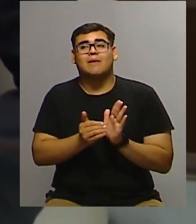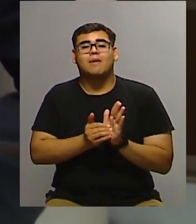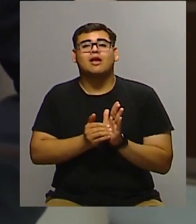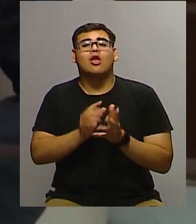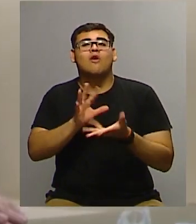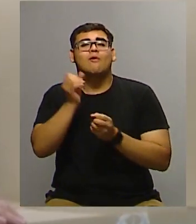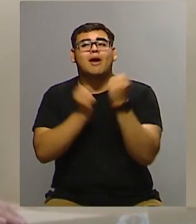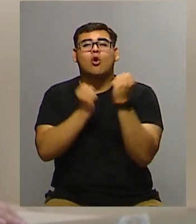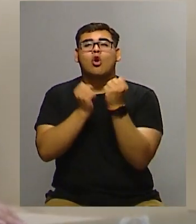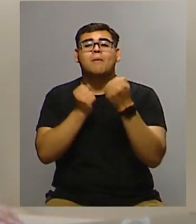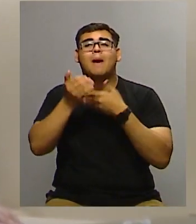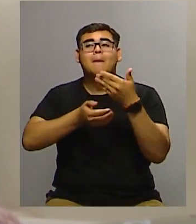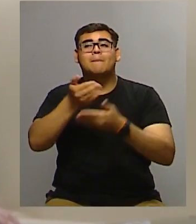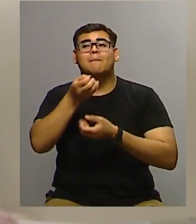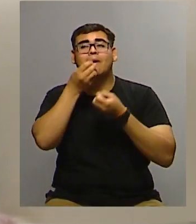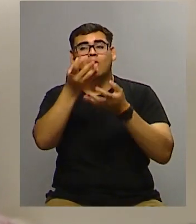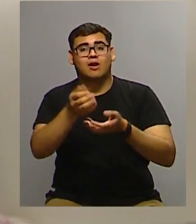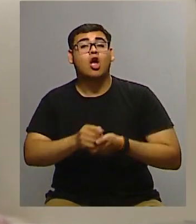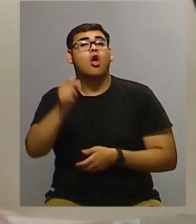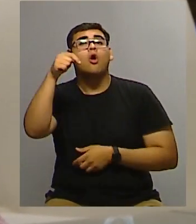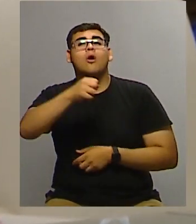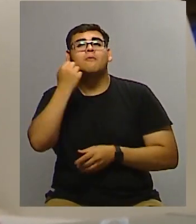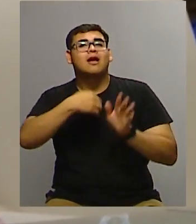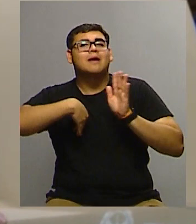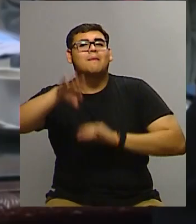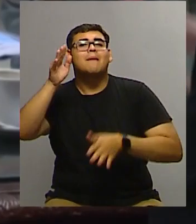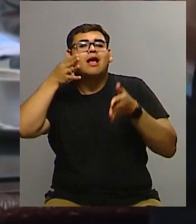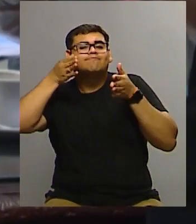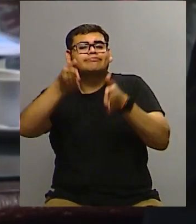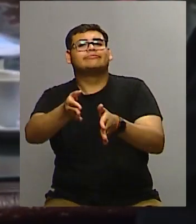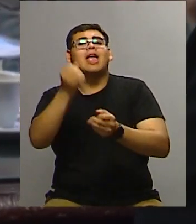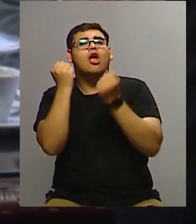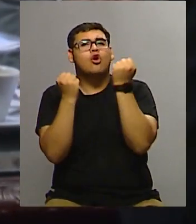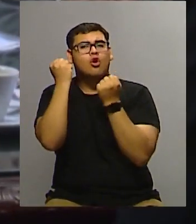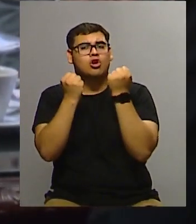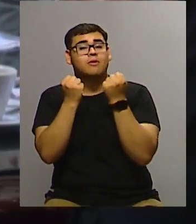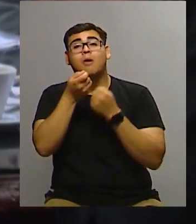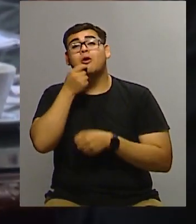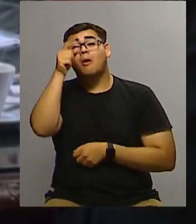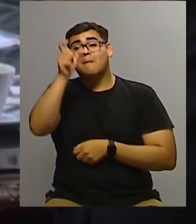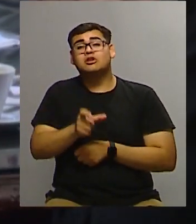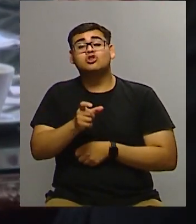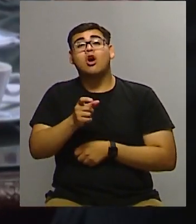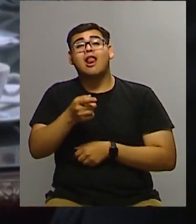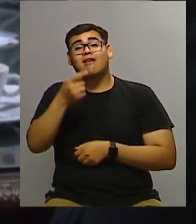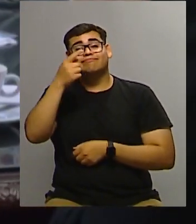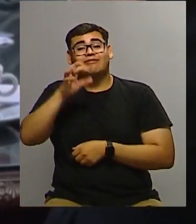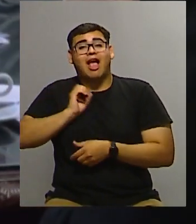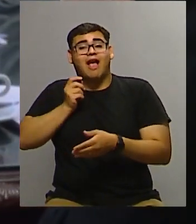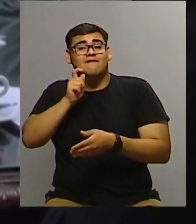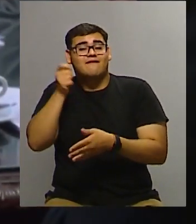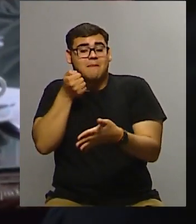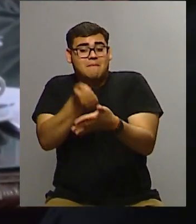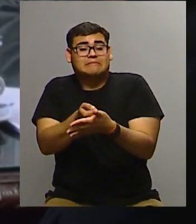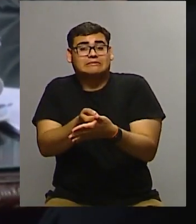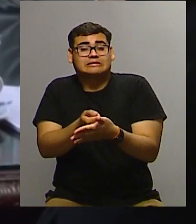económica. Hoy creo que lo central es lo económico. Sí. Si la gente le está costando llegar a fin de mes, el Estado lo ve,